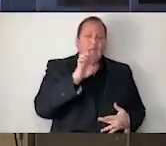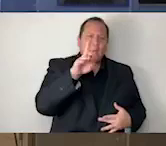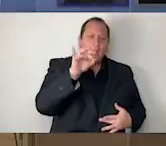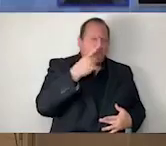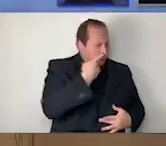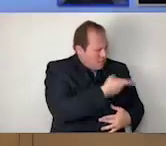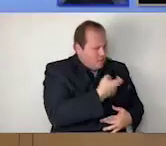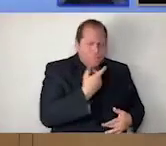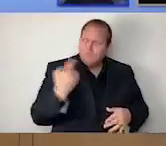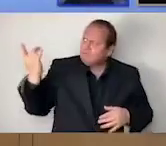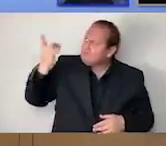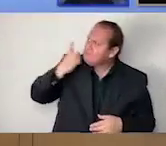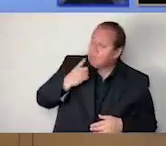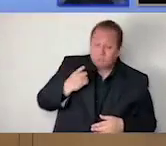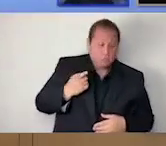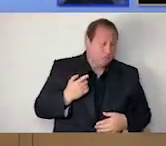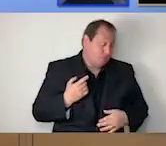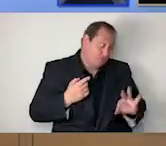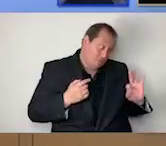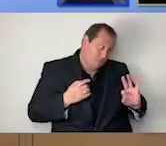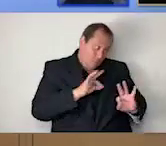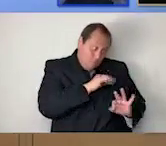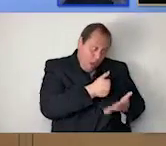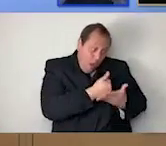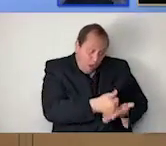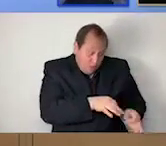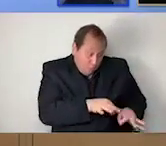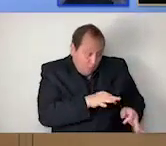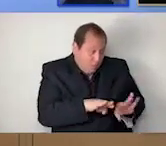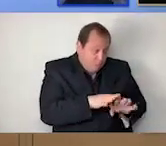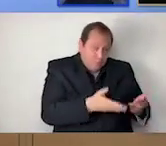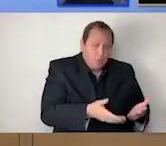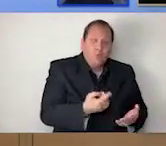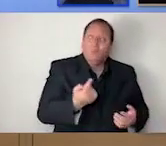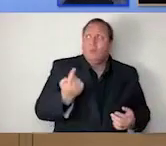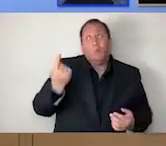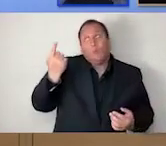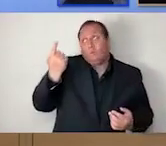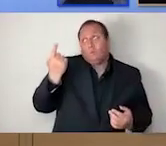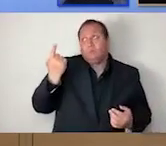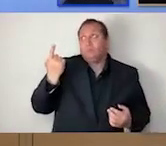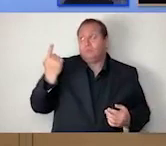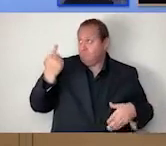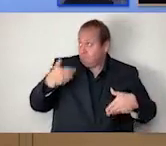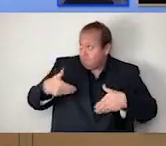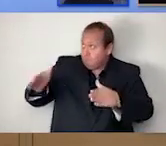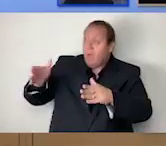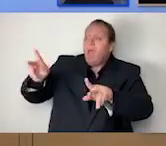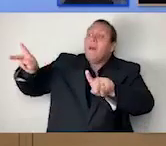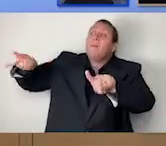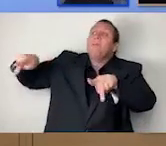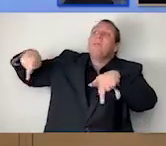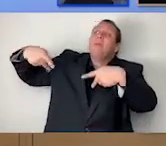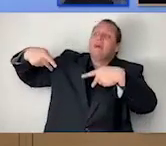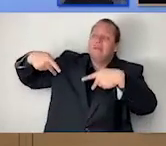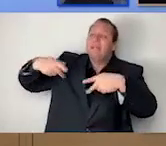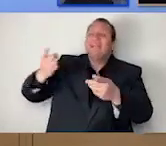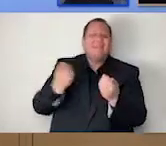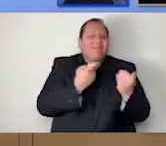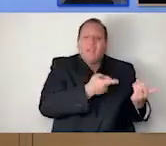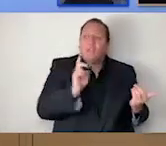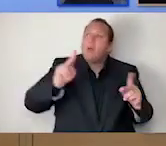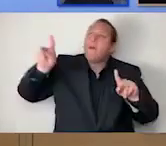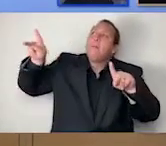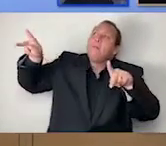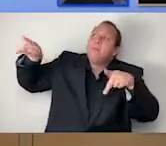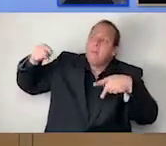de que de que lo dejaremos trabajar le dije la única manera es que nos vendan no queremos que nos den nos vendan parte de lo que los mexicanos